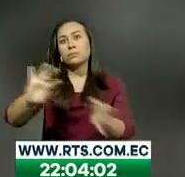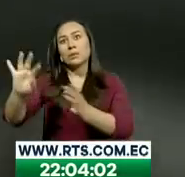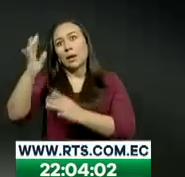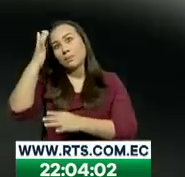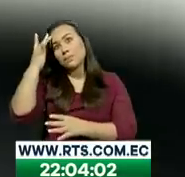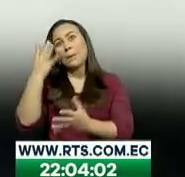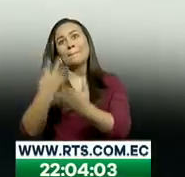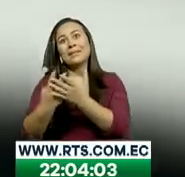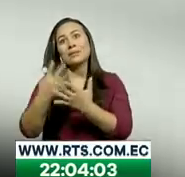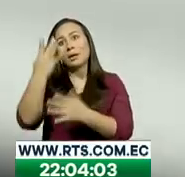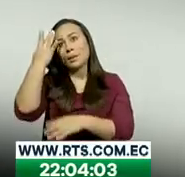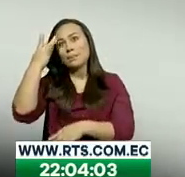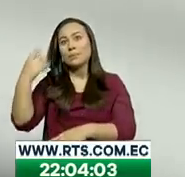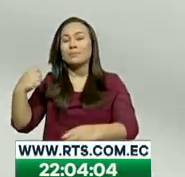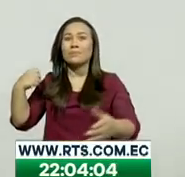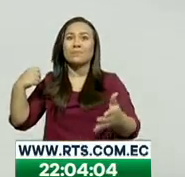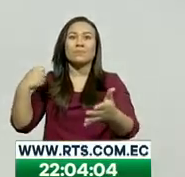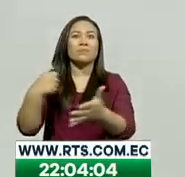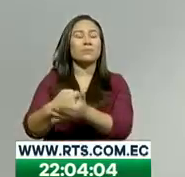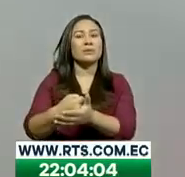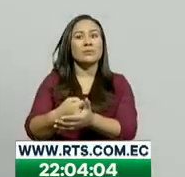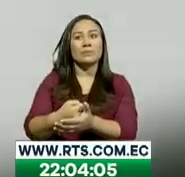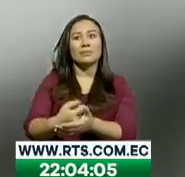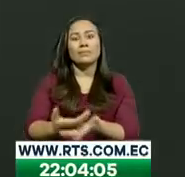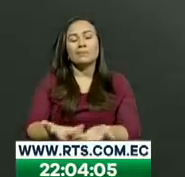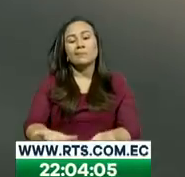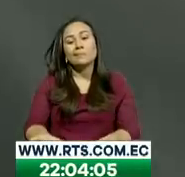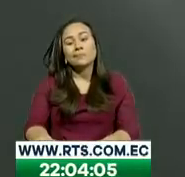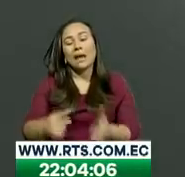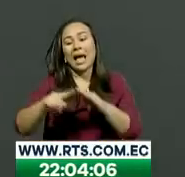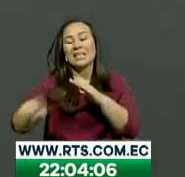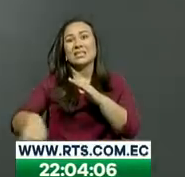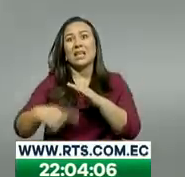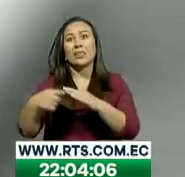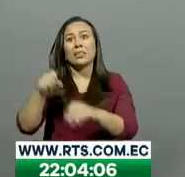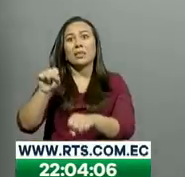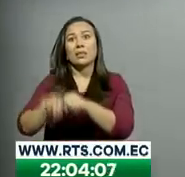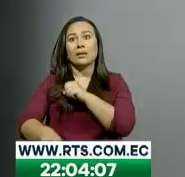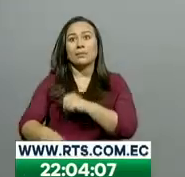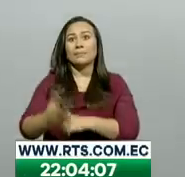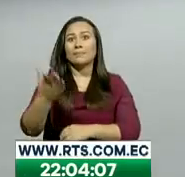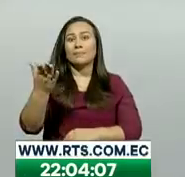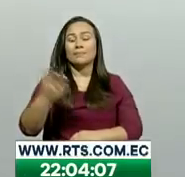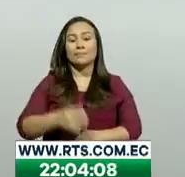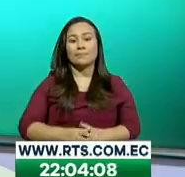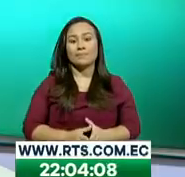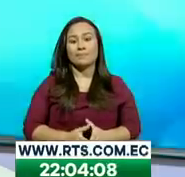Informó Carlos Julio Gurumeño.